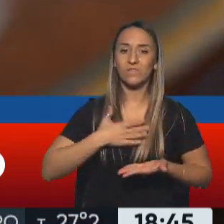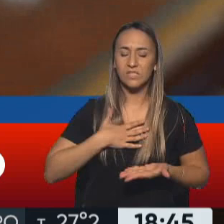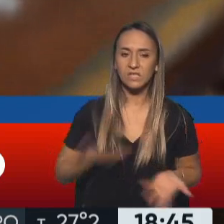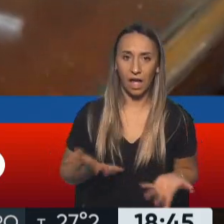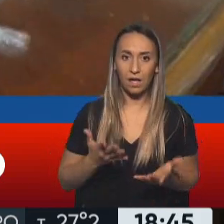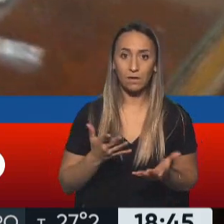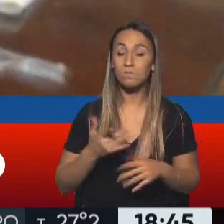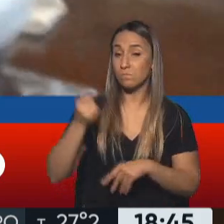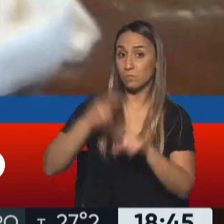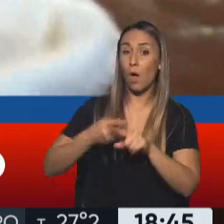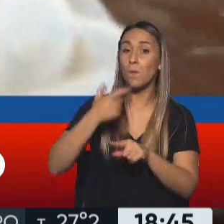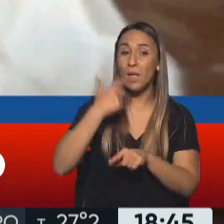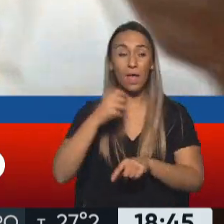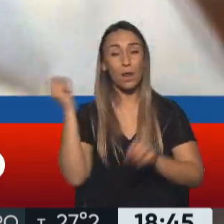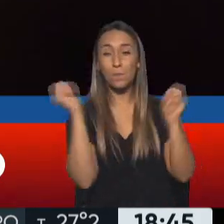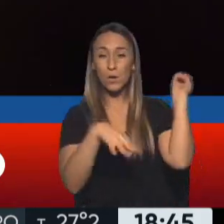piedras.